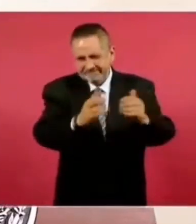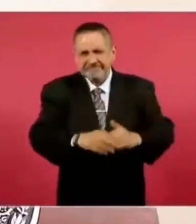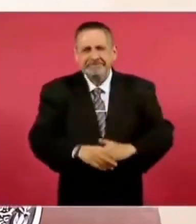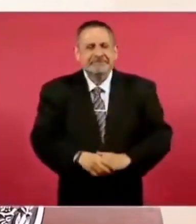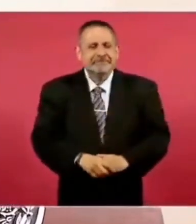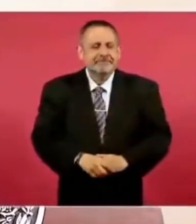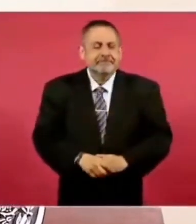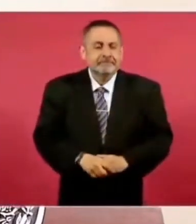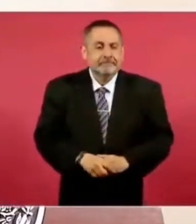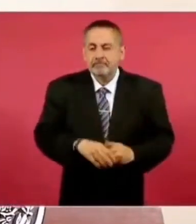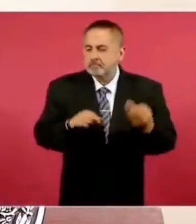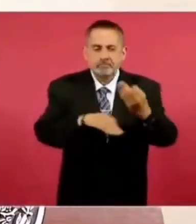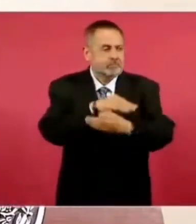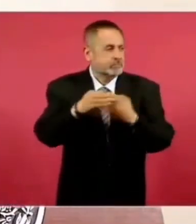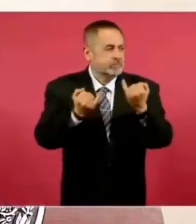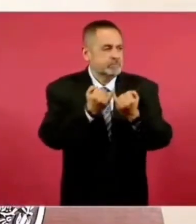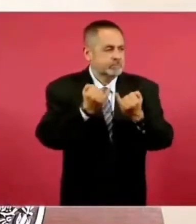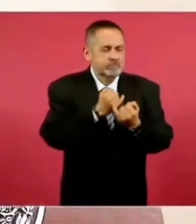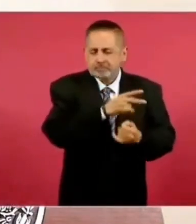y todos,